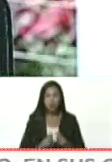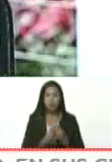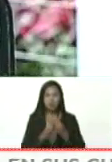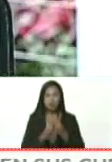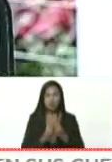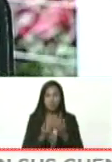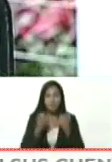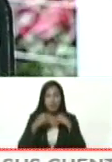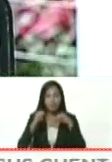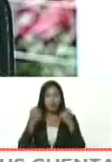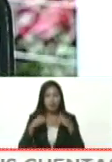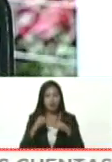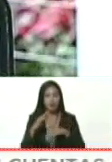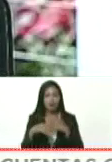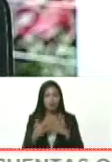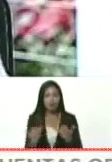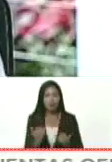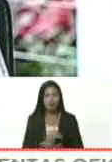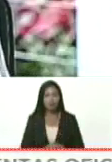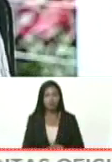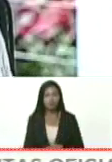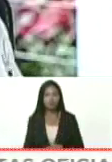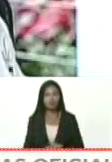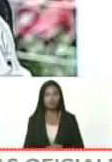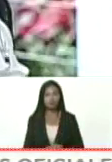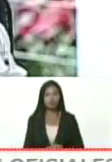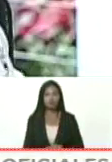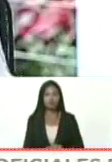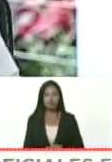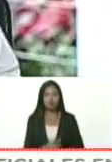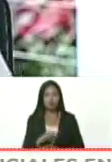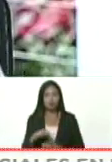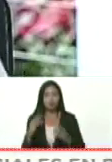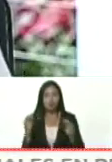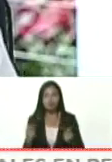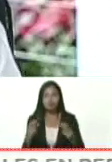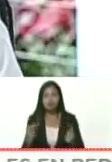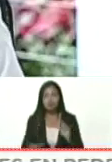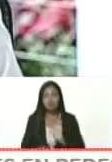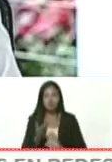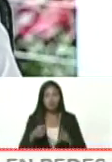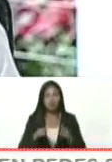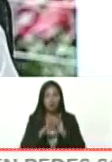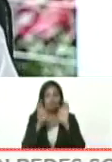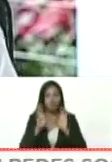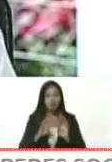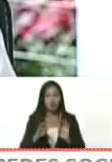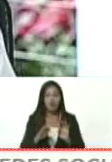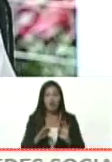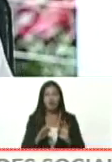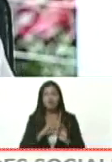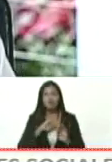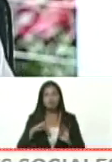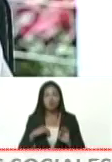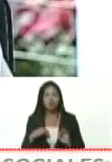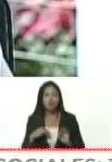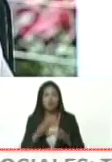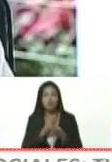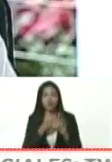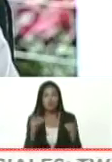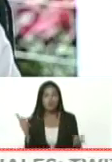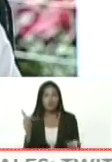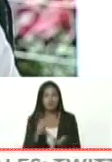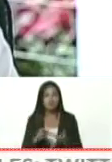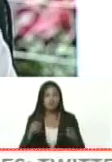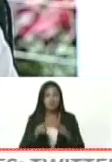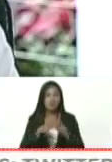prepararnos para esto que es una de las acciones más importantes de nuestro modelo de democracia